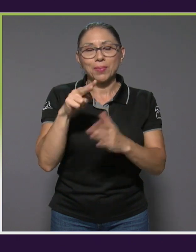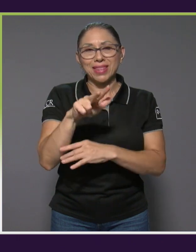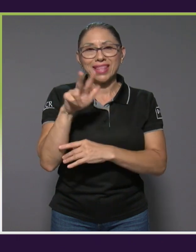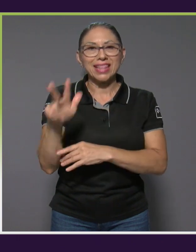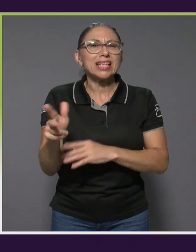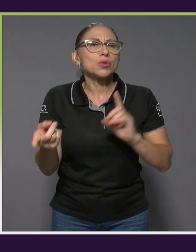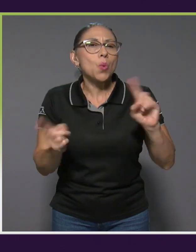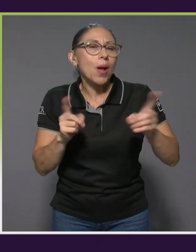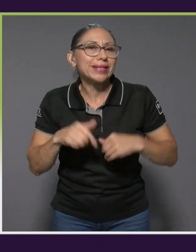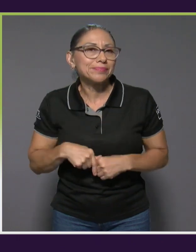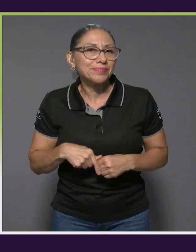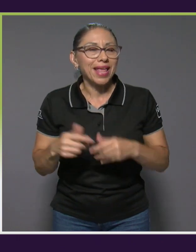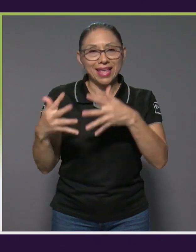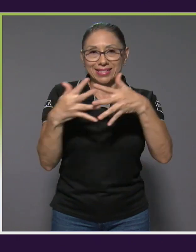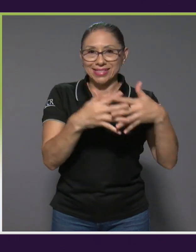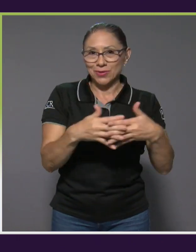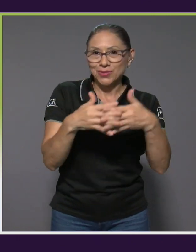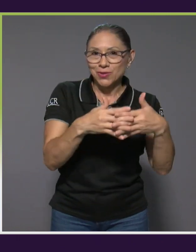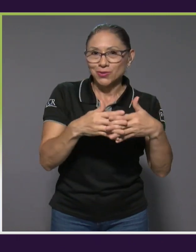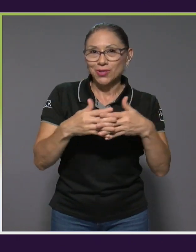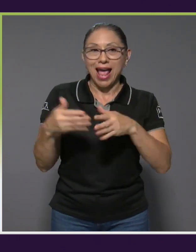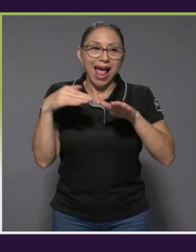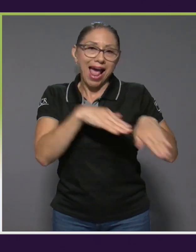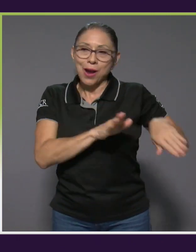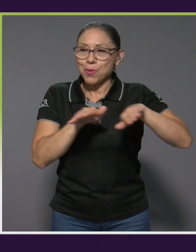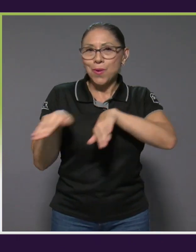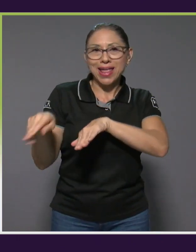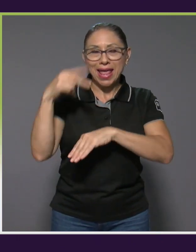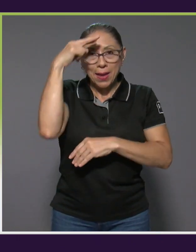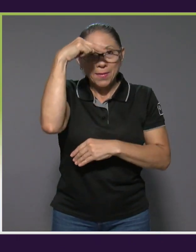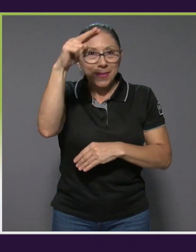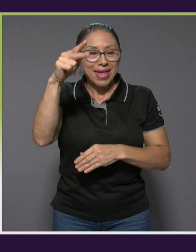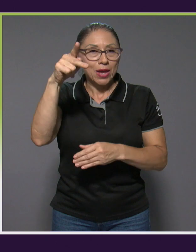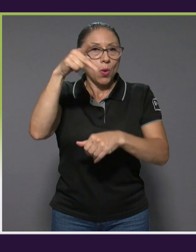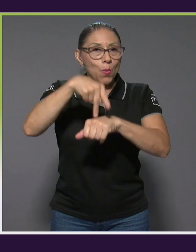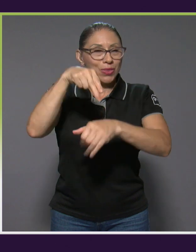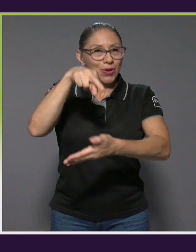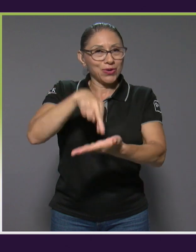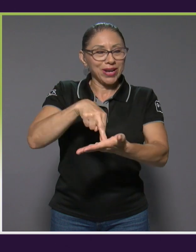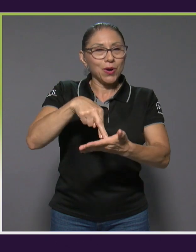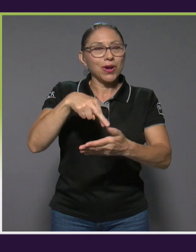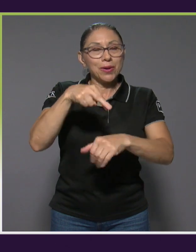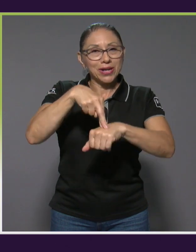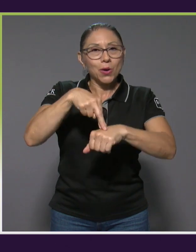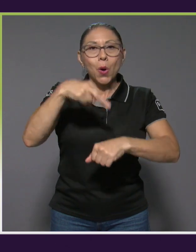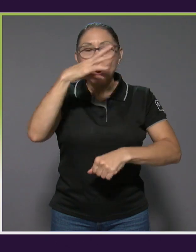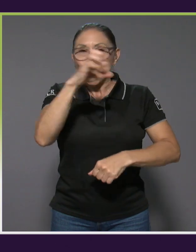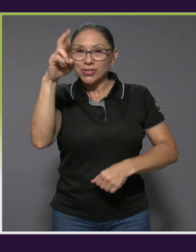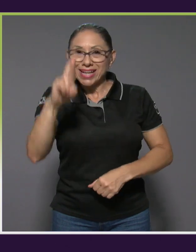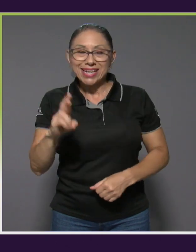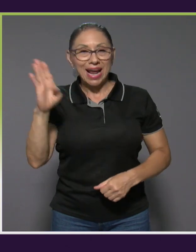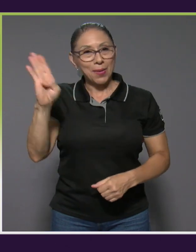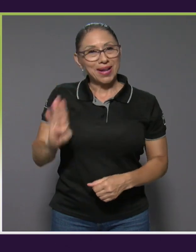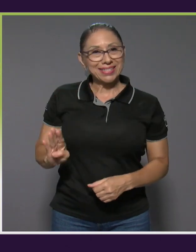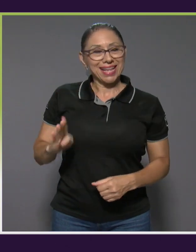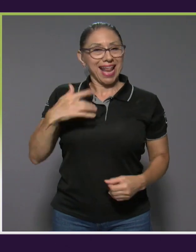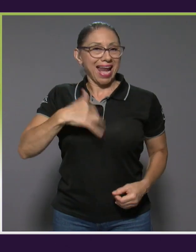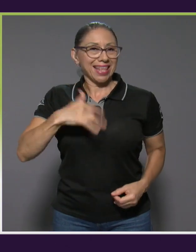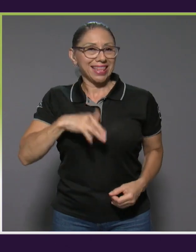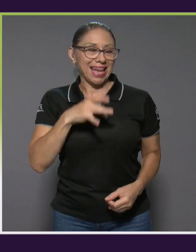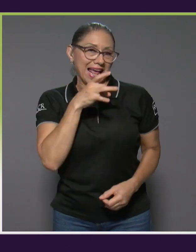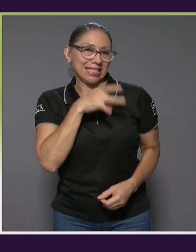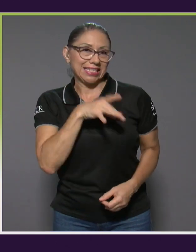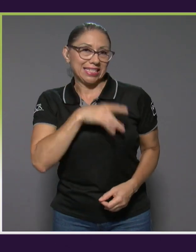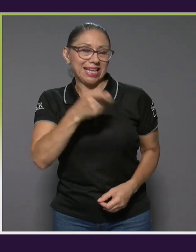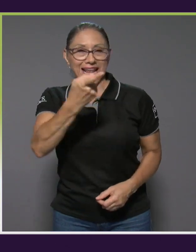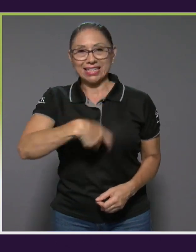fueron Estados Unidos, Hawái, México, Puerto Rico, Costa Rica, Brasil, Argentina, Chile,